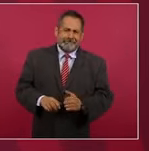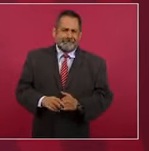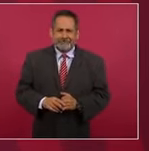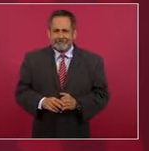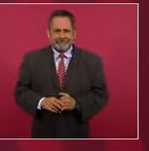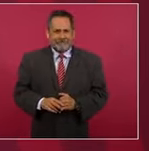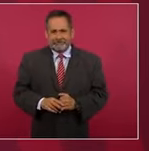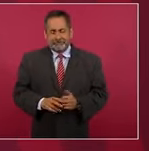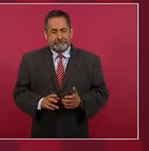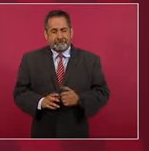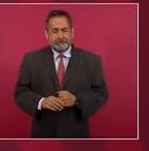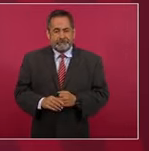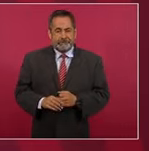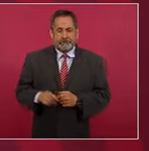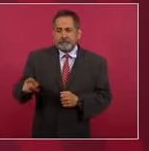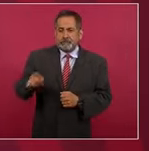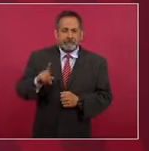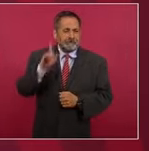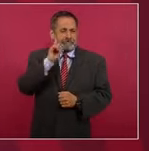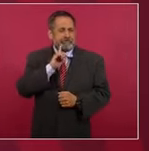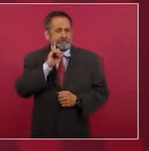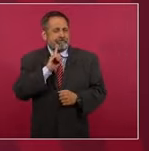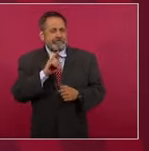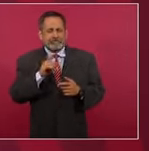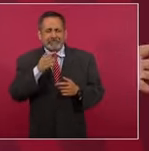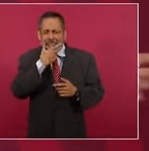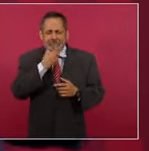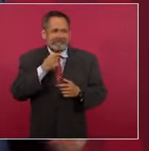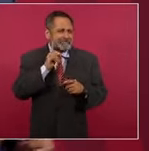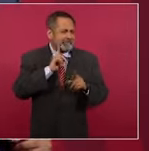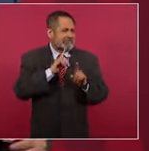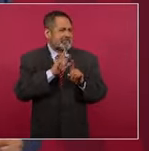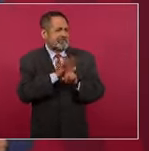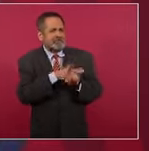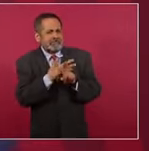porque son muy serviles, lambiscones,